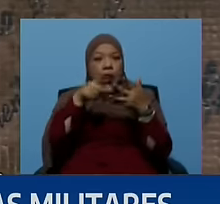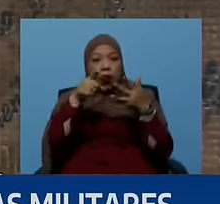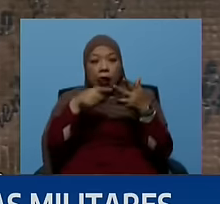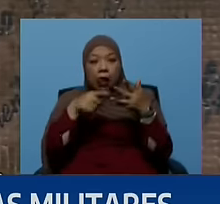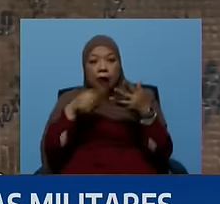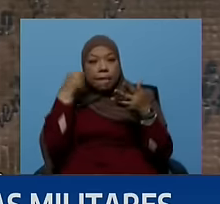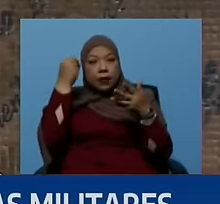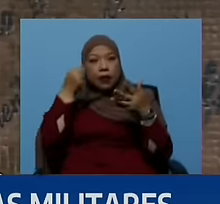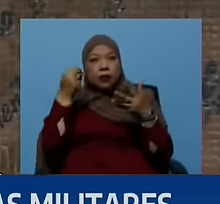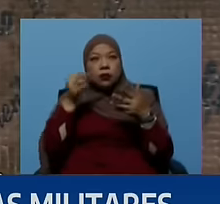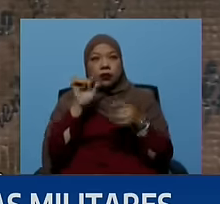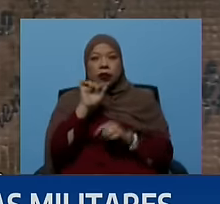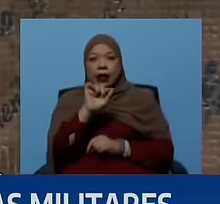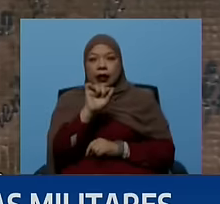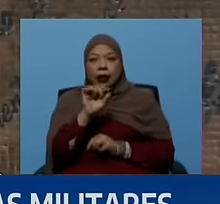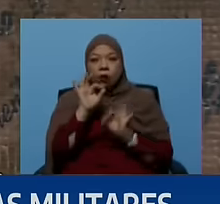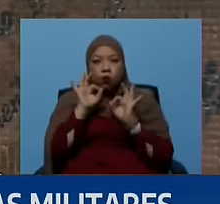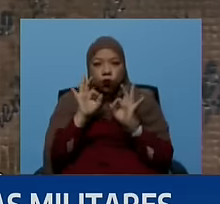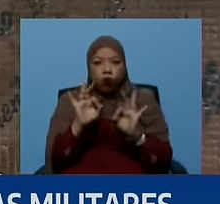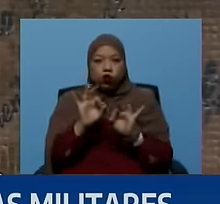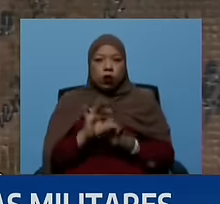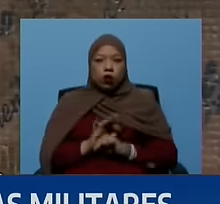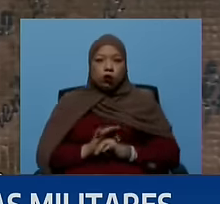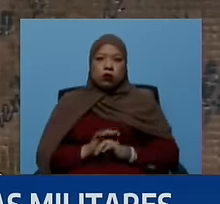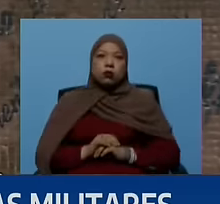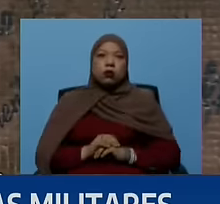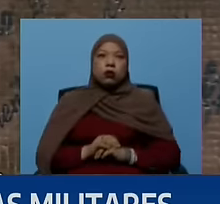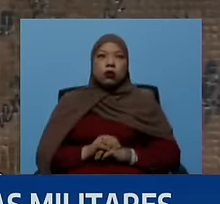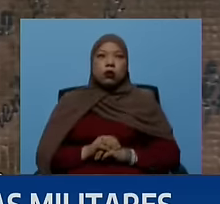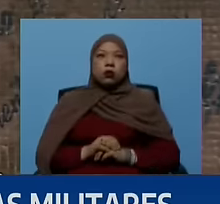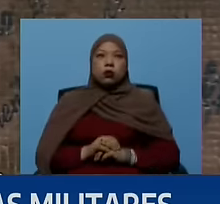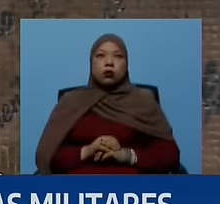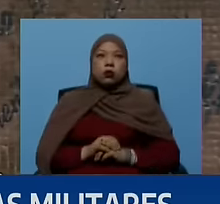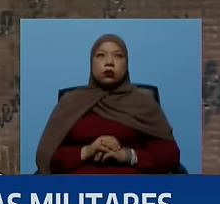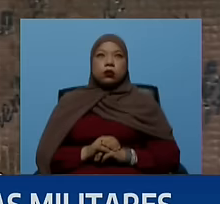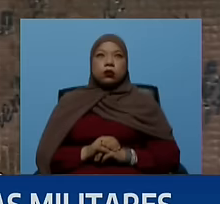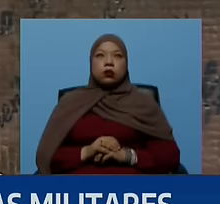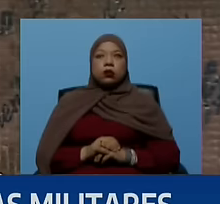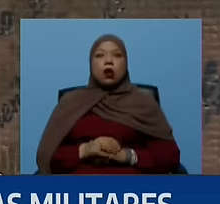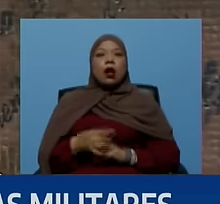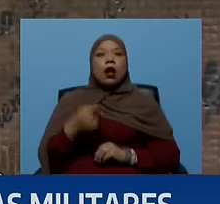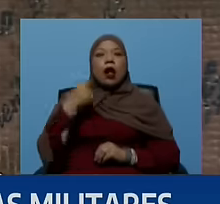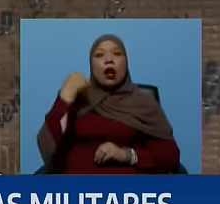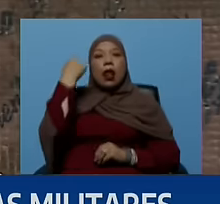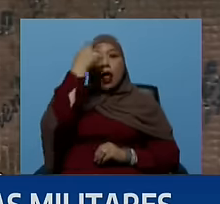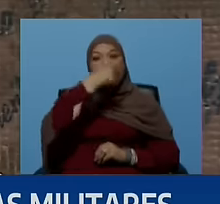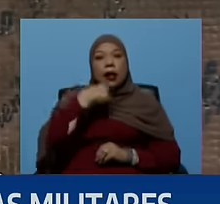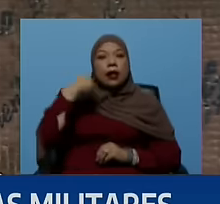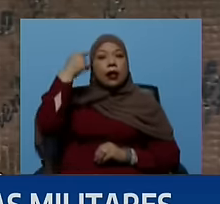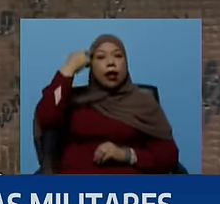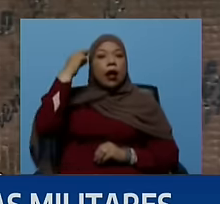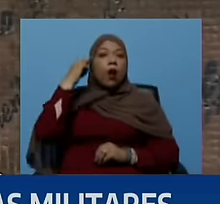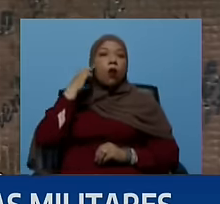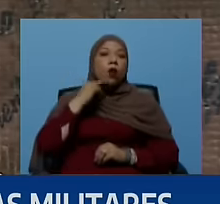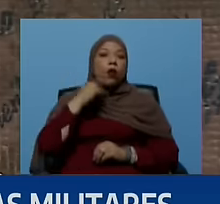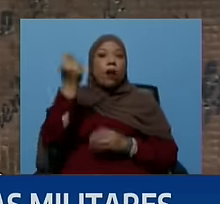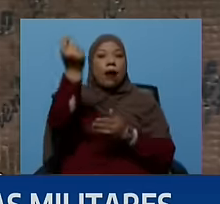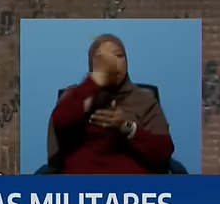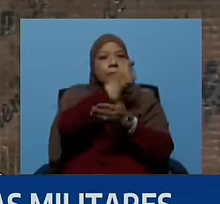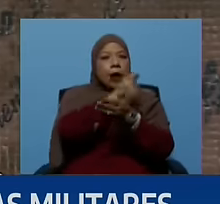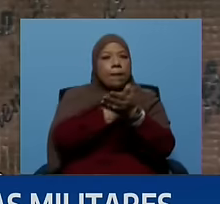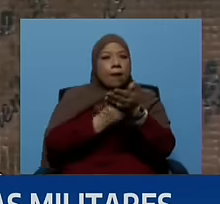dijimos este y pintamos el rostro de Bolívar pintamos el mapa de